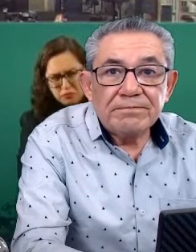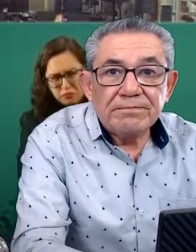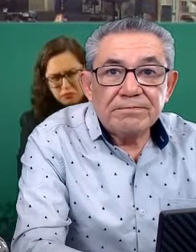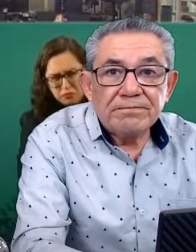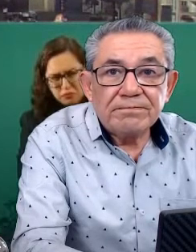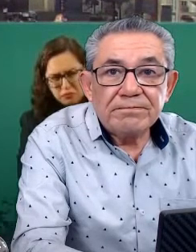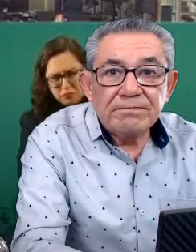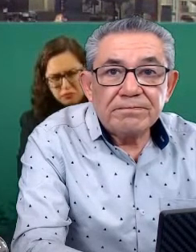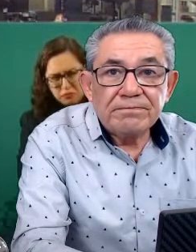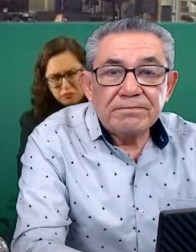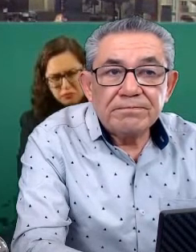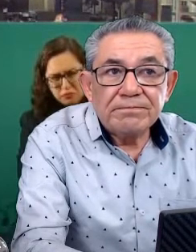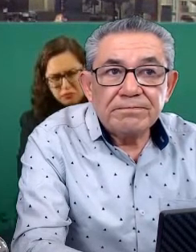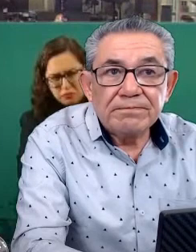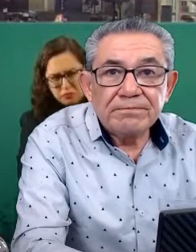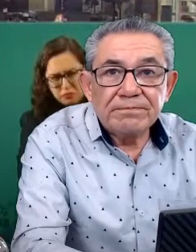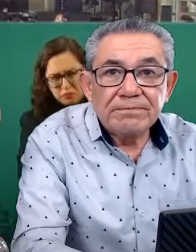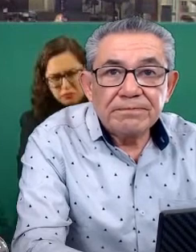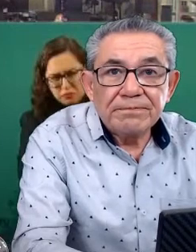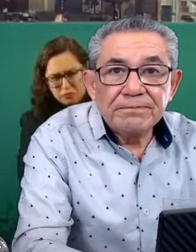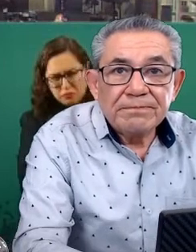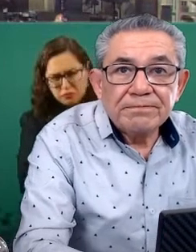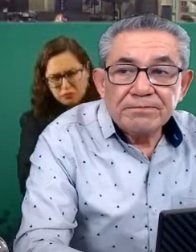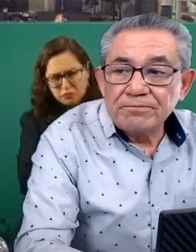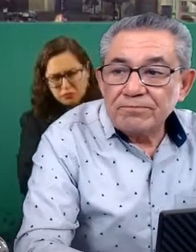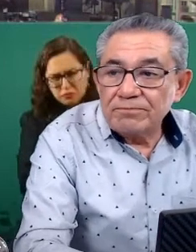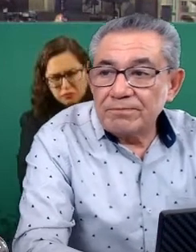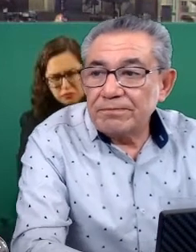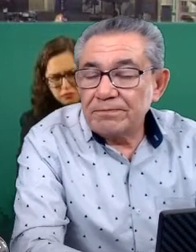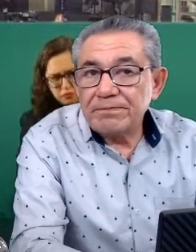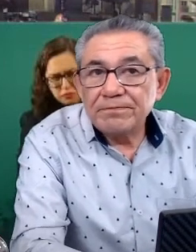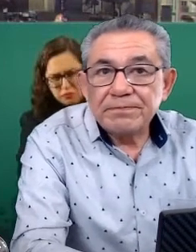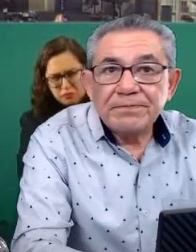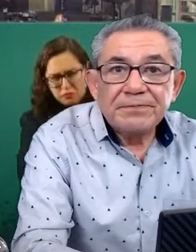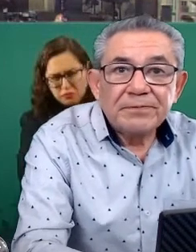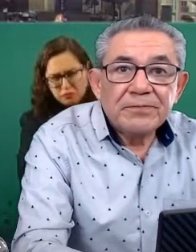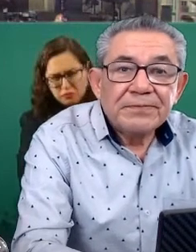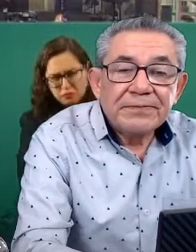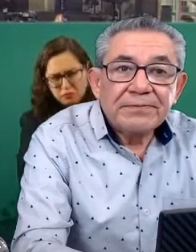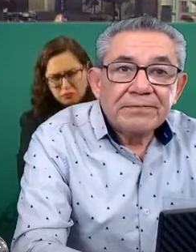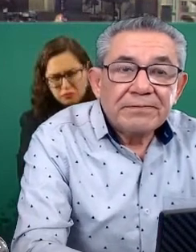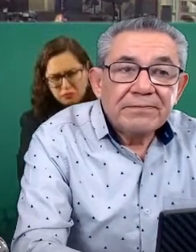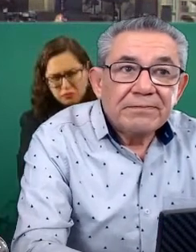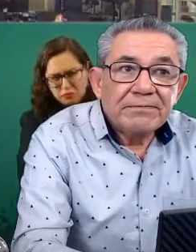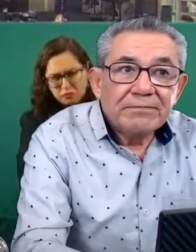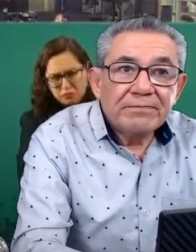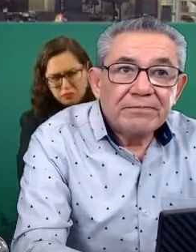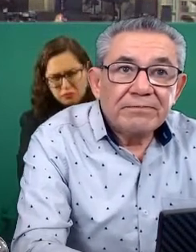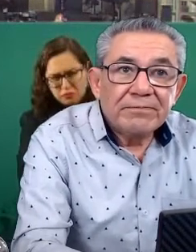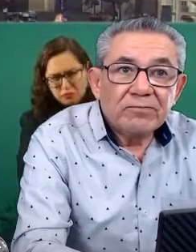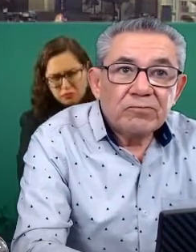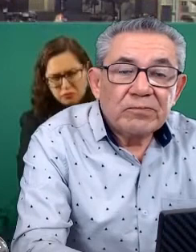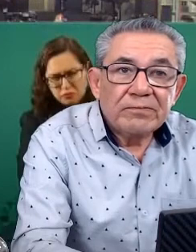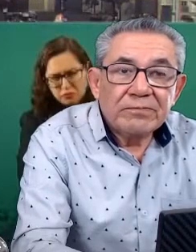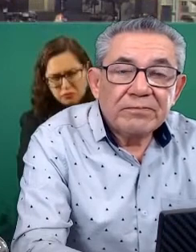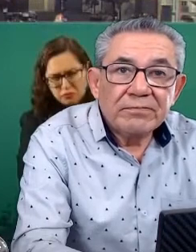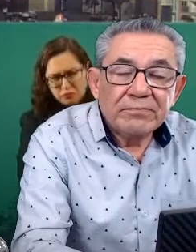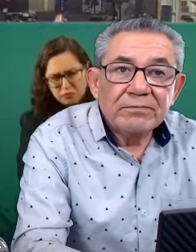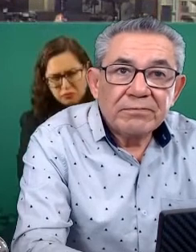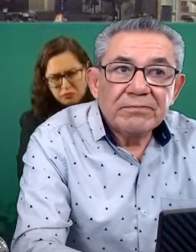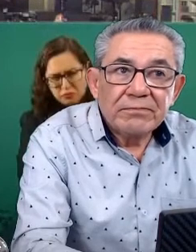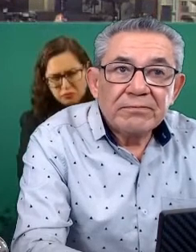este ilustre gobernador del estado de Tamaulipas, el cual también el presidente describió el día de